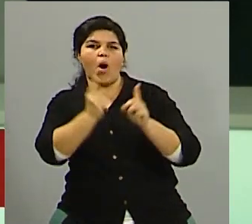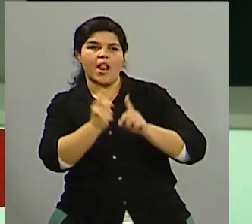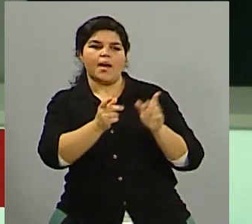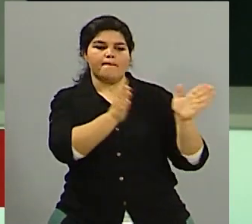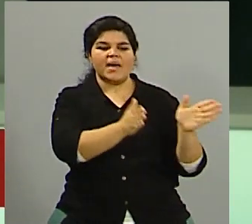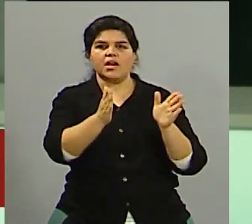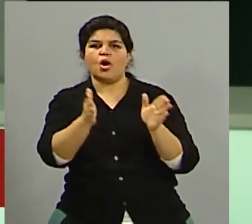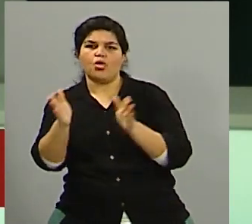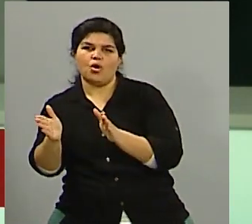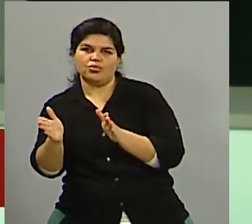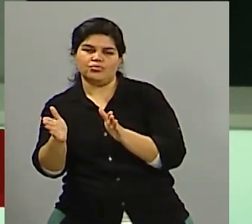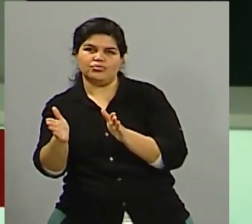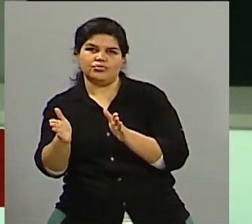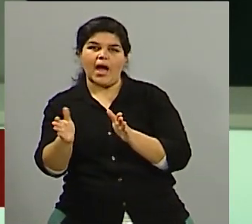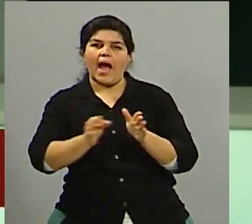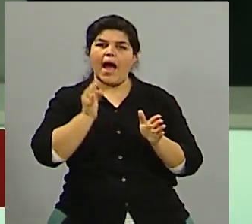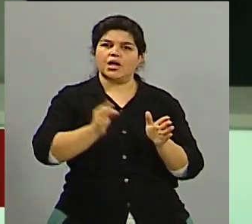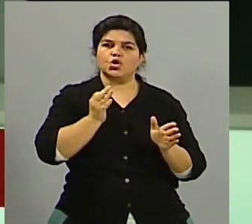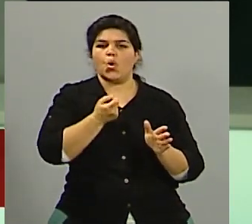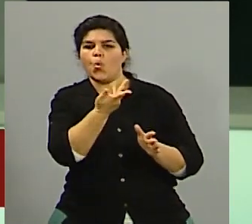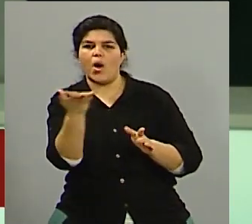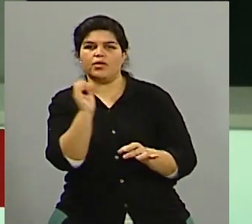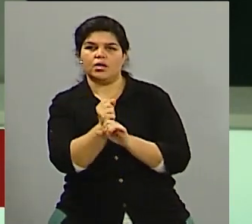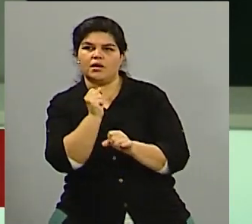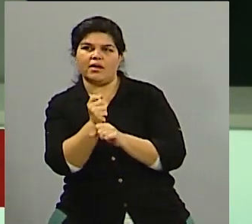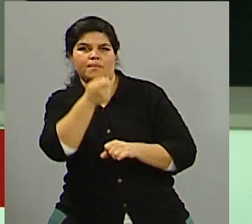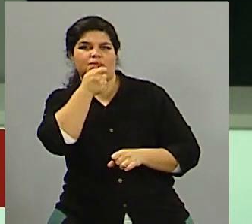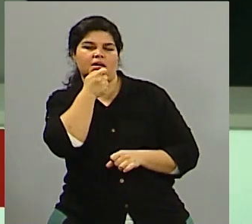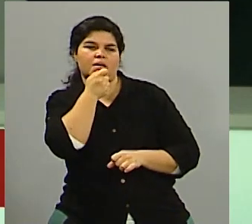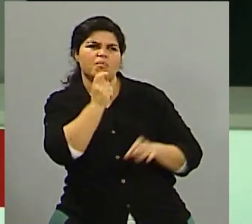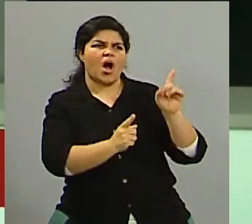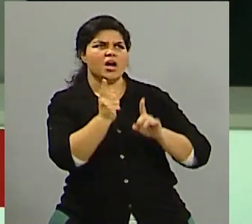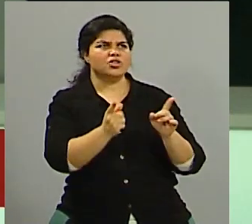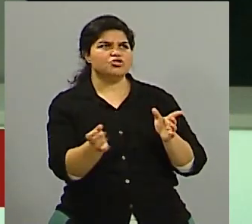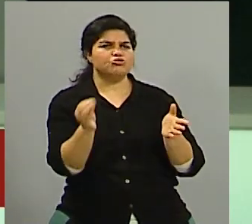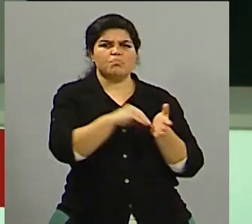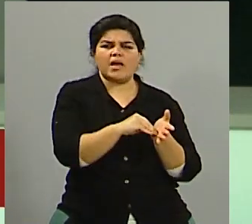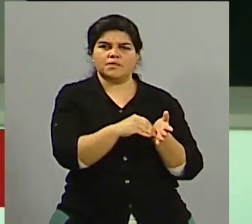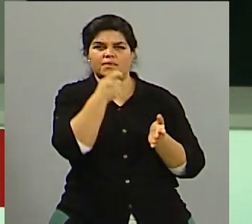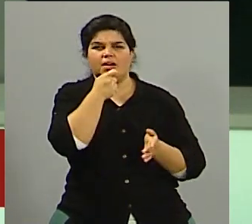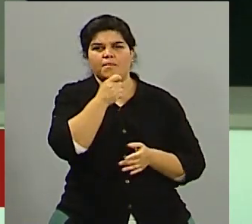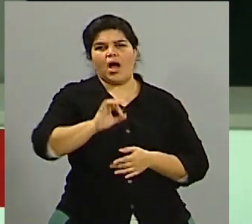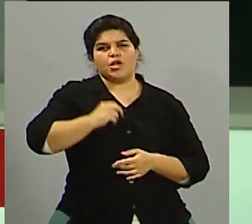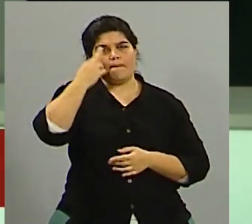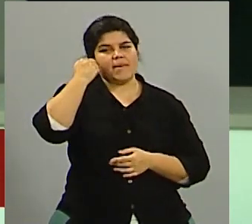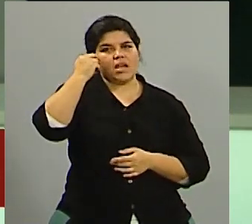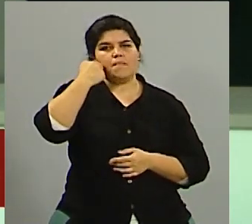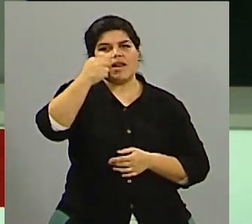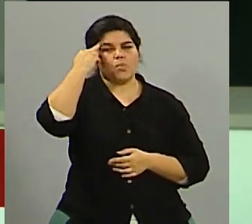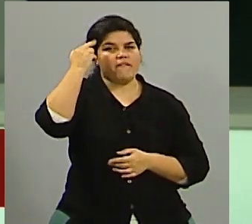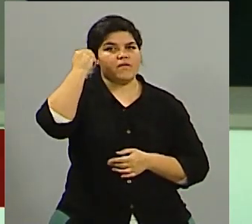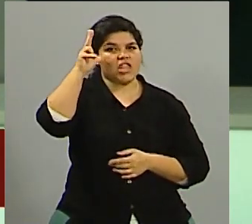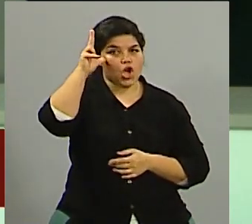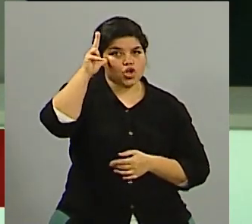Primero te figuran estos periodos de aporte, tal vez si no, mira, tengo 3 años más, entre el año 98 y el 2001 yo trabajé en tal empresa,